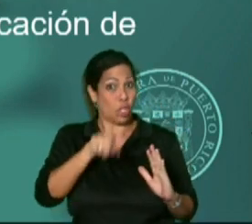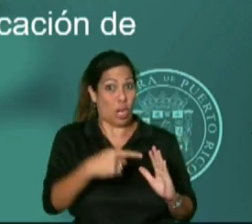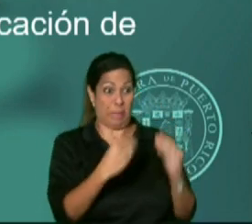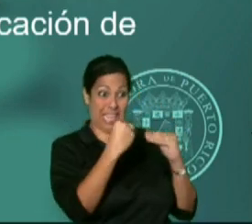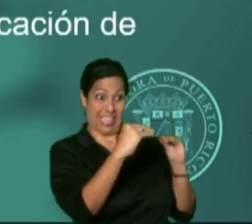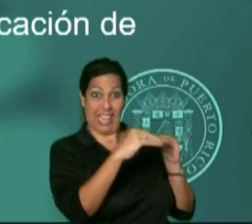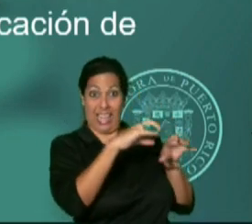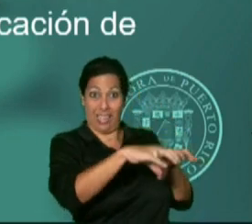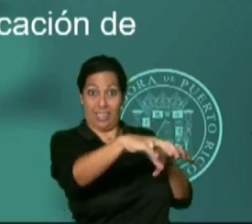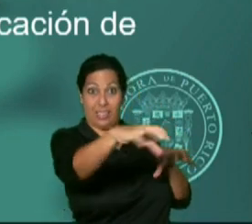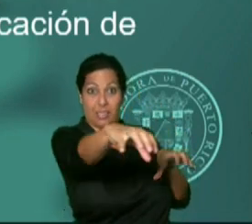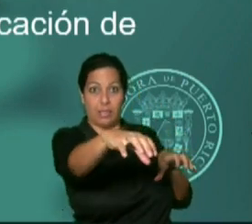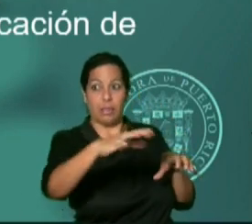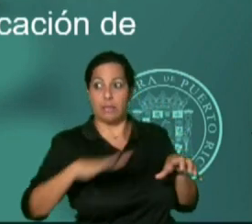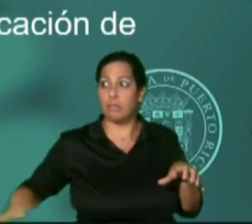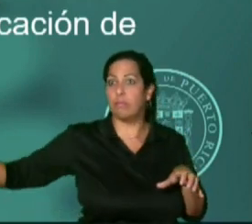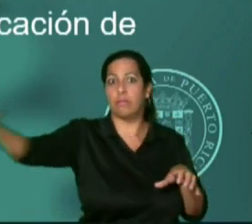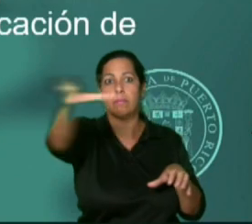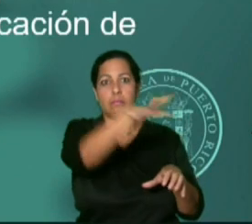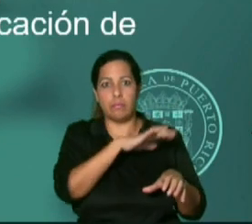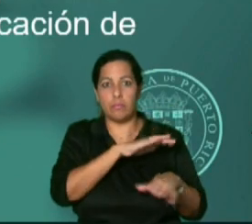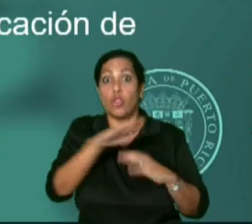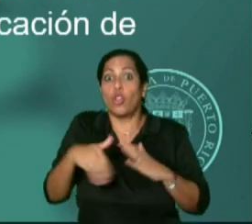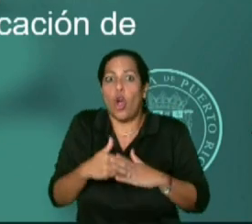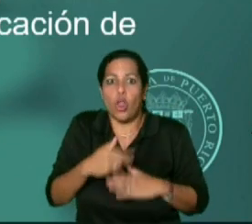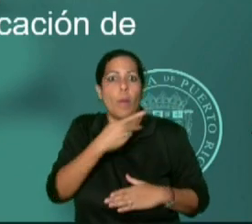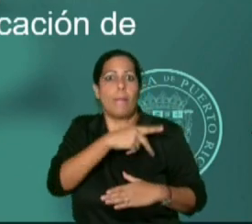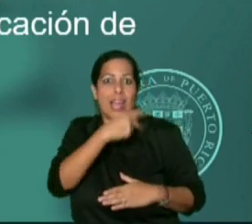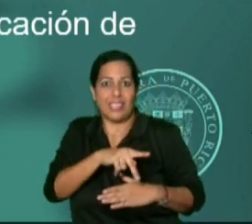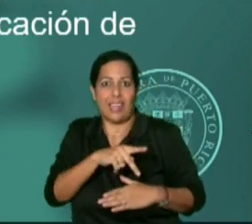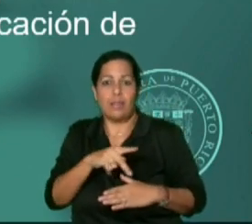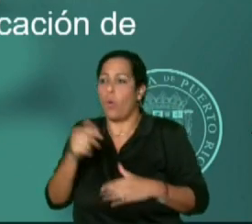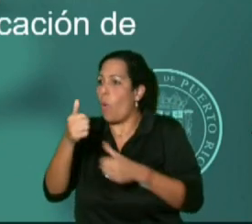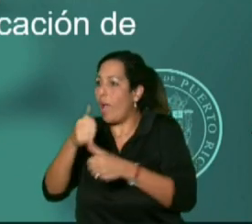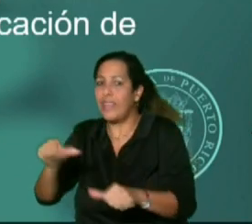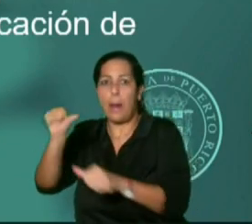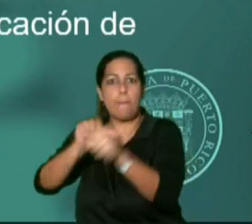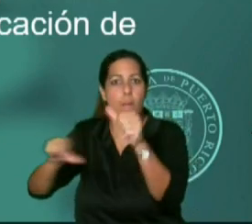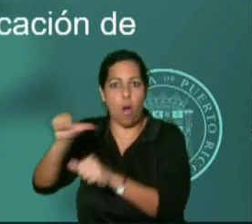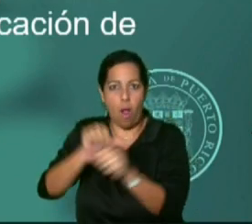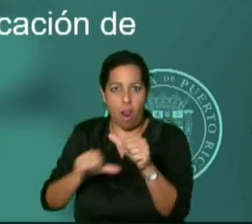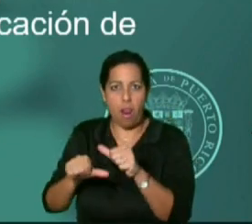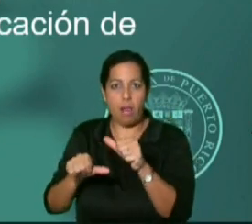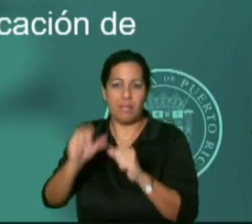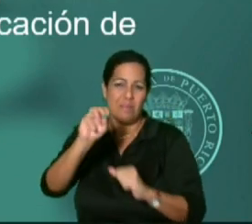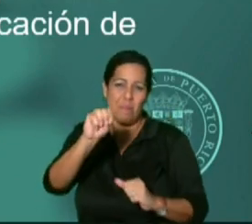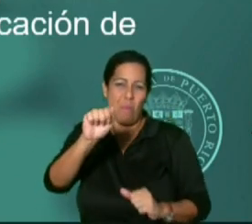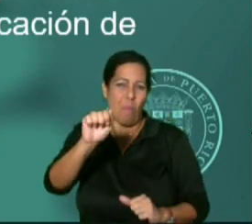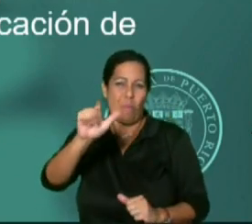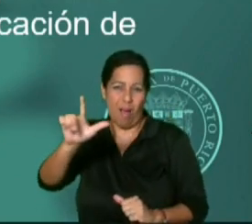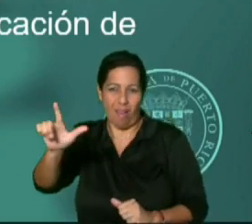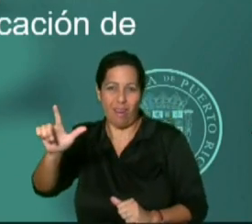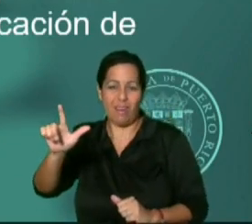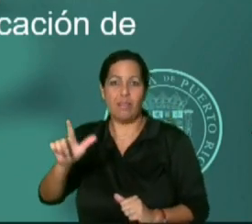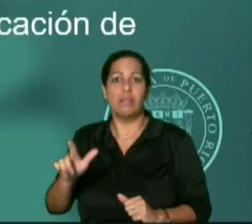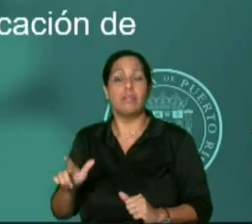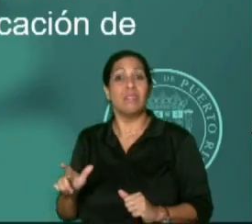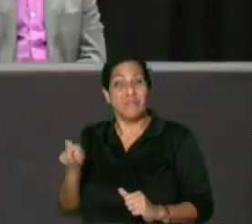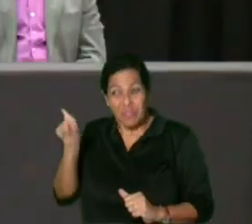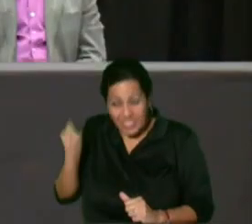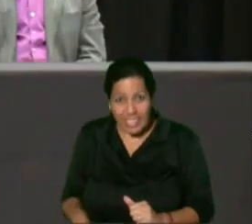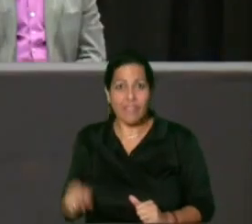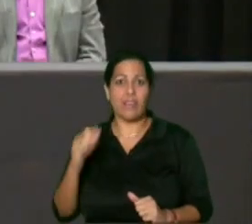solamente tienen una responsabilidad para el que entra a los malls, ¿verdad? Los bien conocidos como el mall, sino que